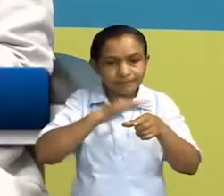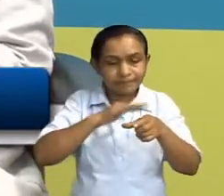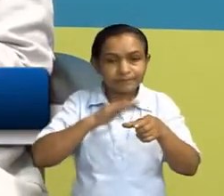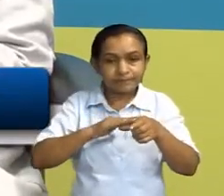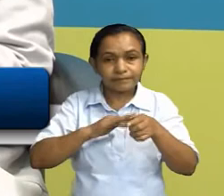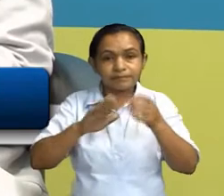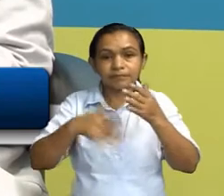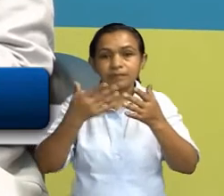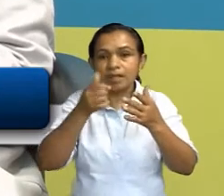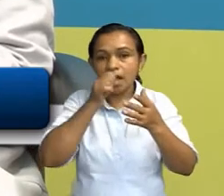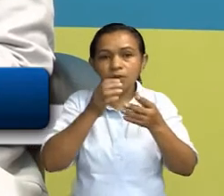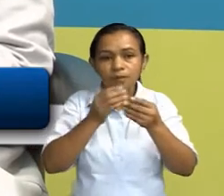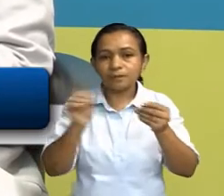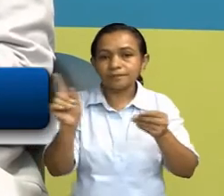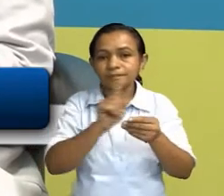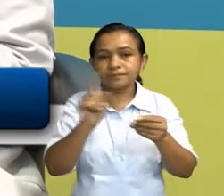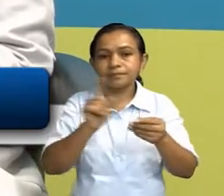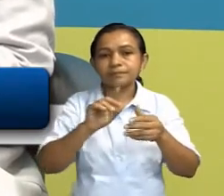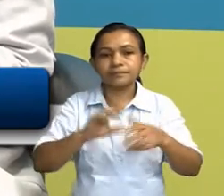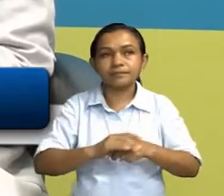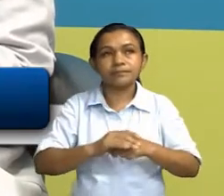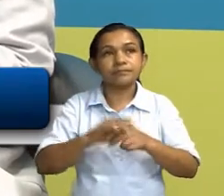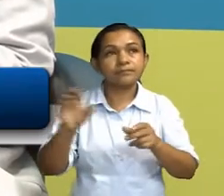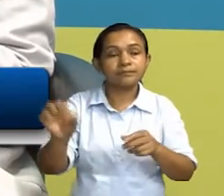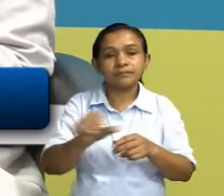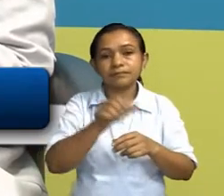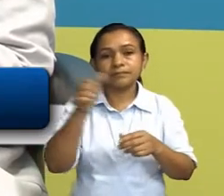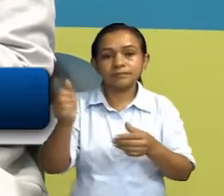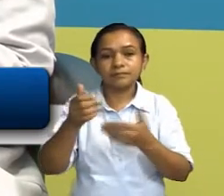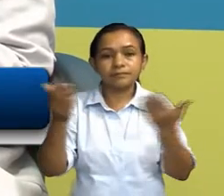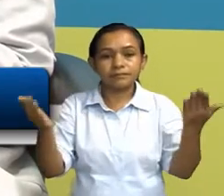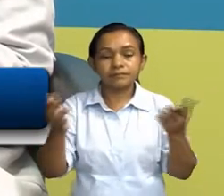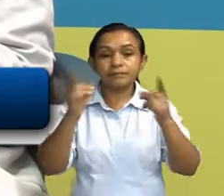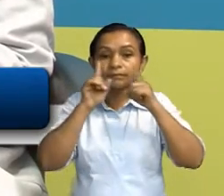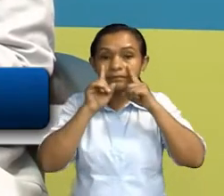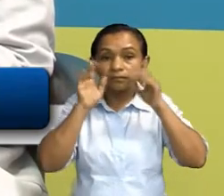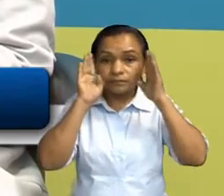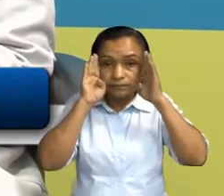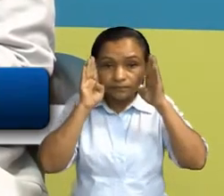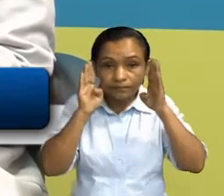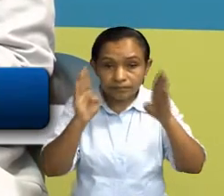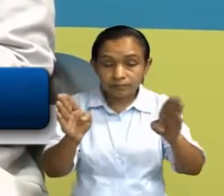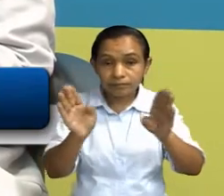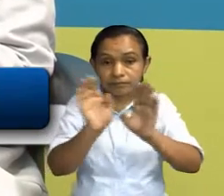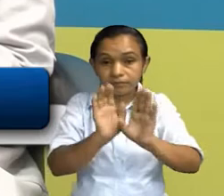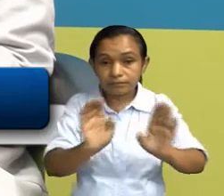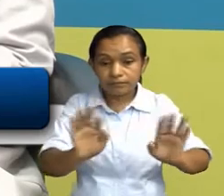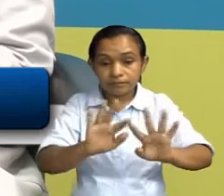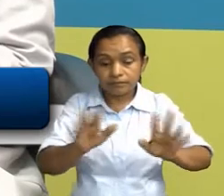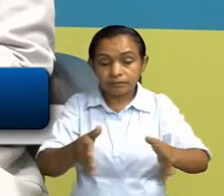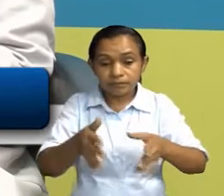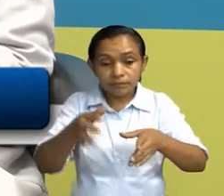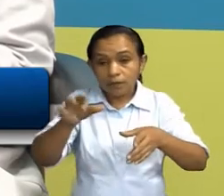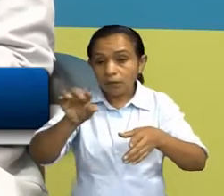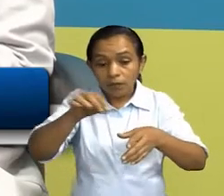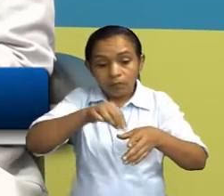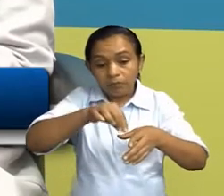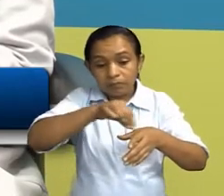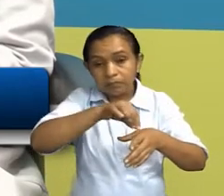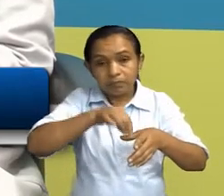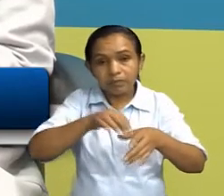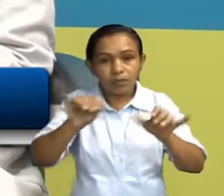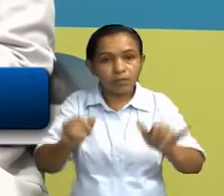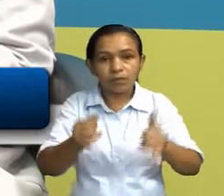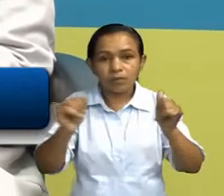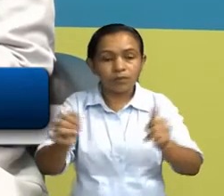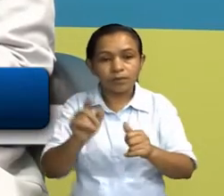disminuir la humedad que tiene. Lo otro también es que estar pendiente, ¿verdad?, de que las niñas no se introduzcan ningún tipo de cuerpo extraño que